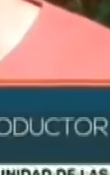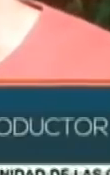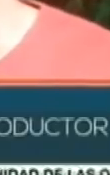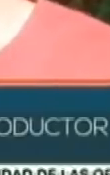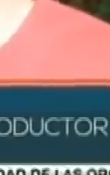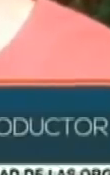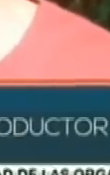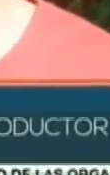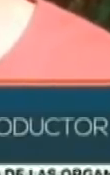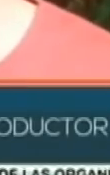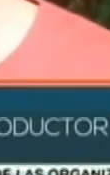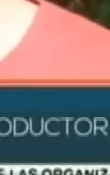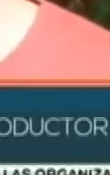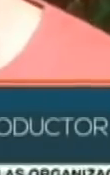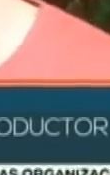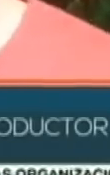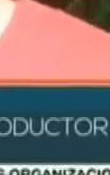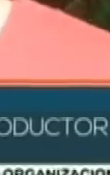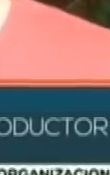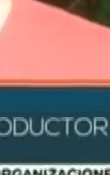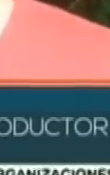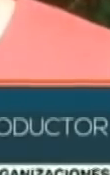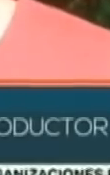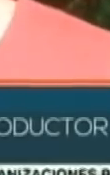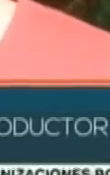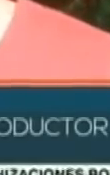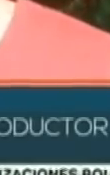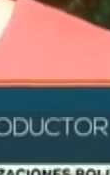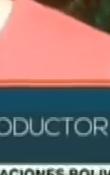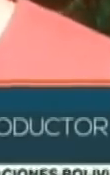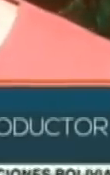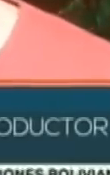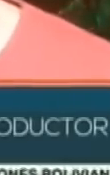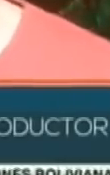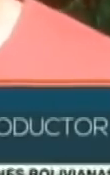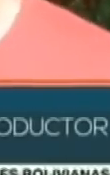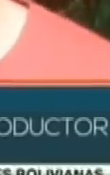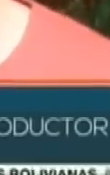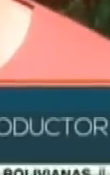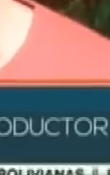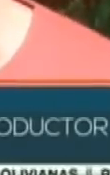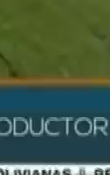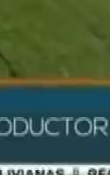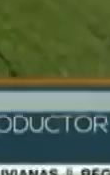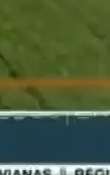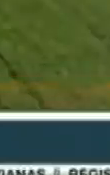sociedad de que eso no es un problema, sino una solución. El MST ya es macro.